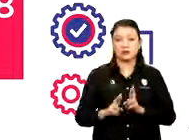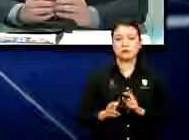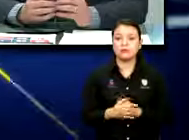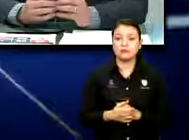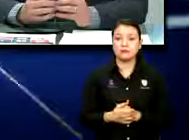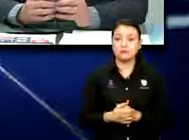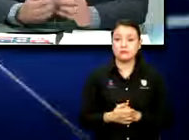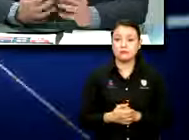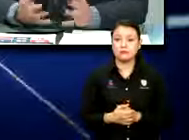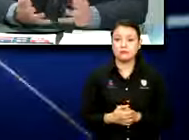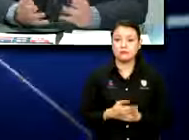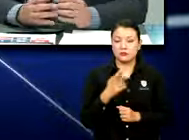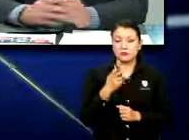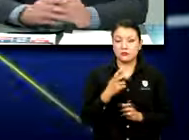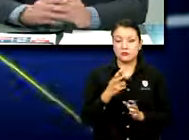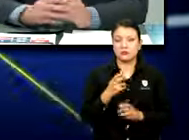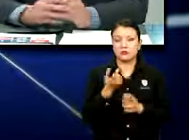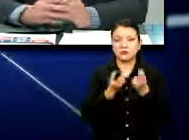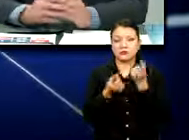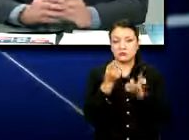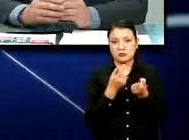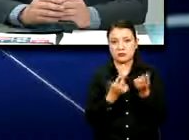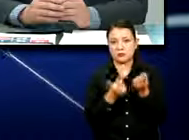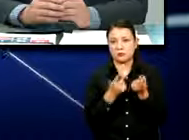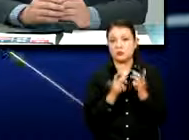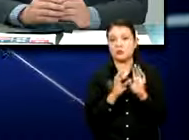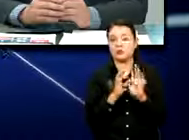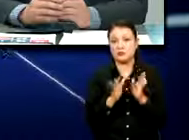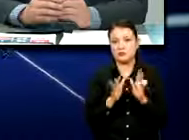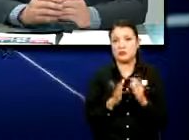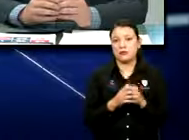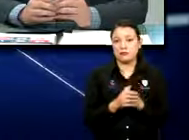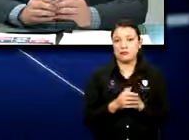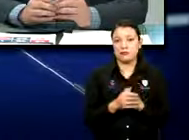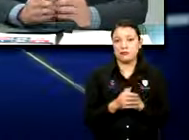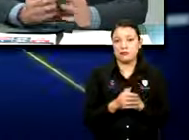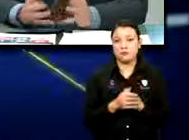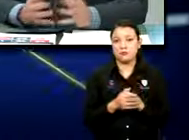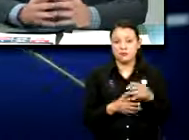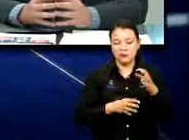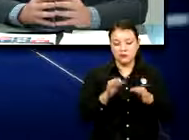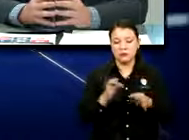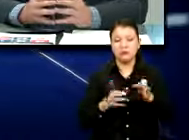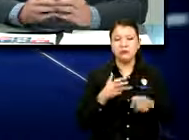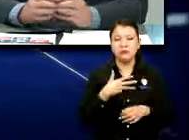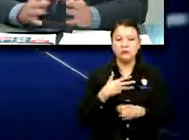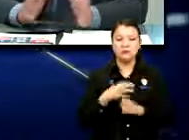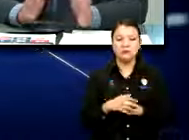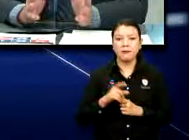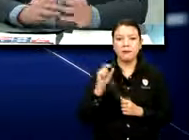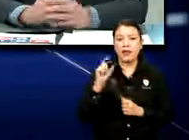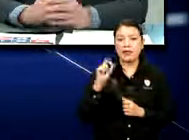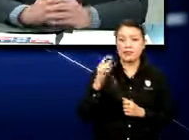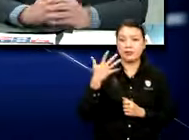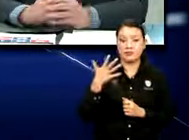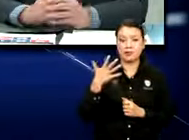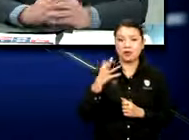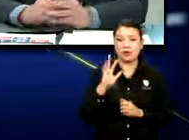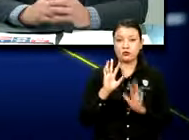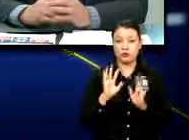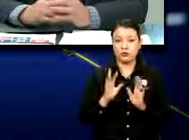algunas de ellas impugnadas a través de medios de defensa en estas 25 resoluciones que ya han sido emitidas y que está en el trámite de la defensa